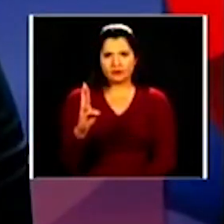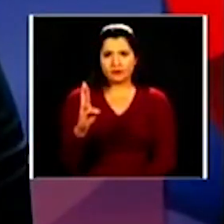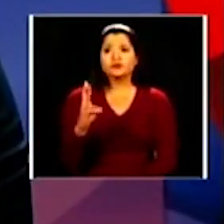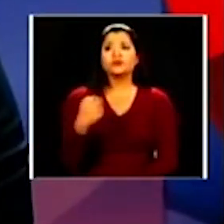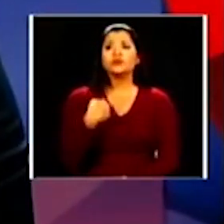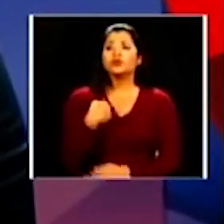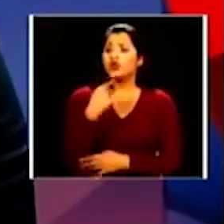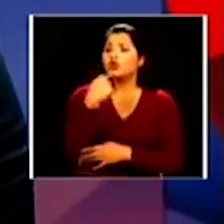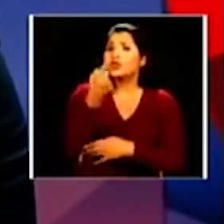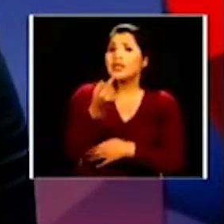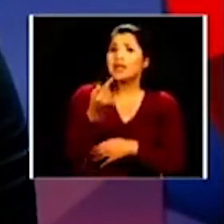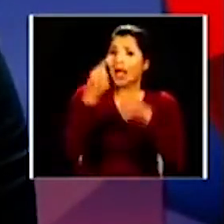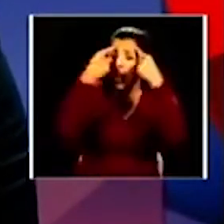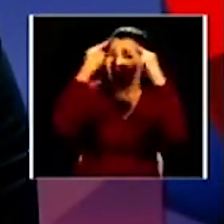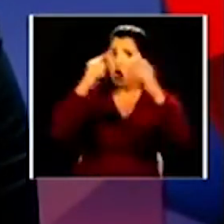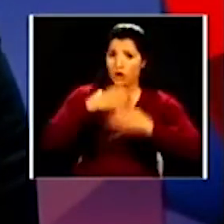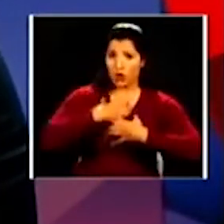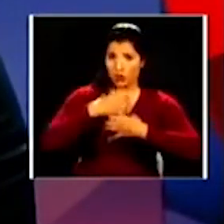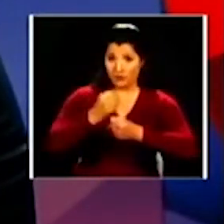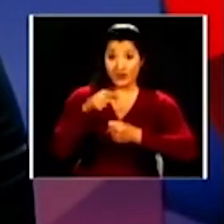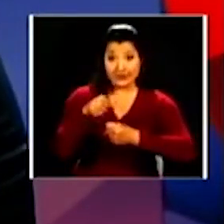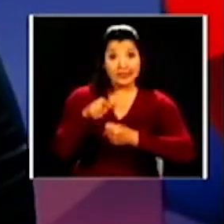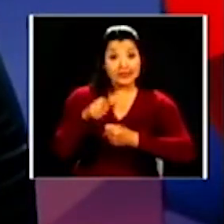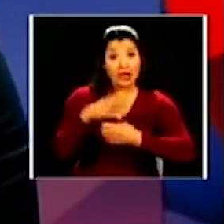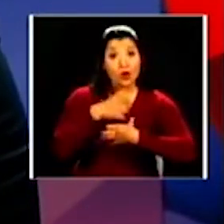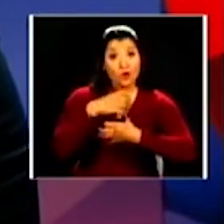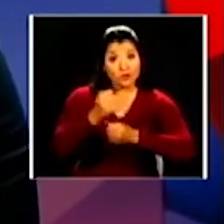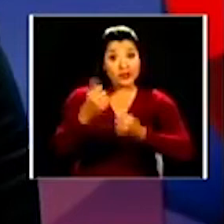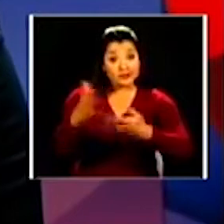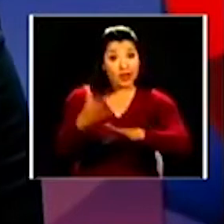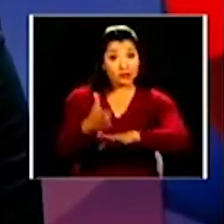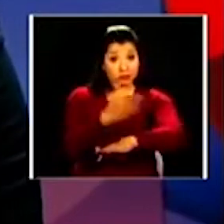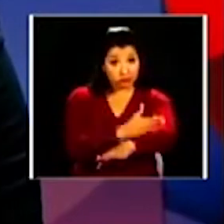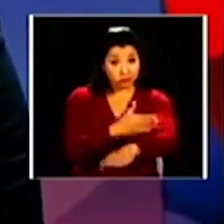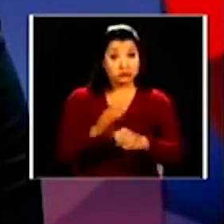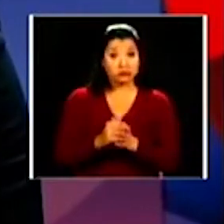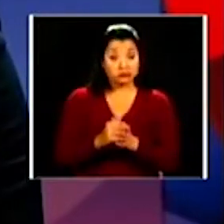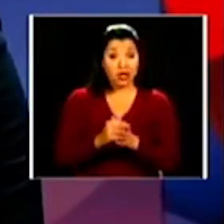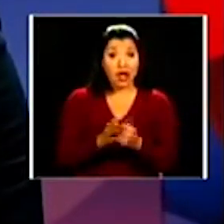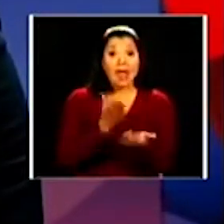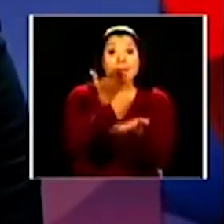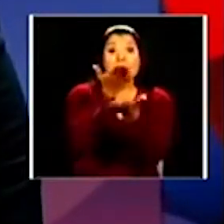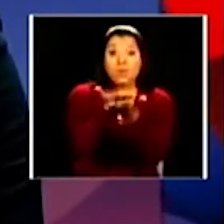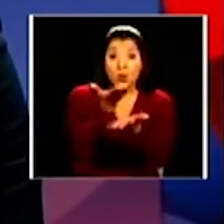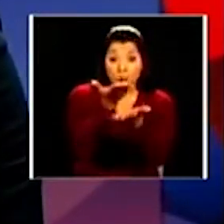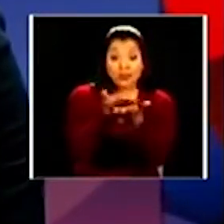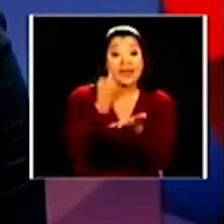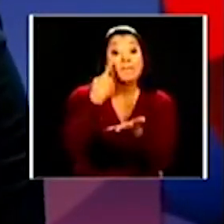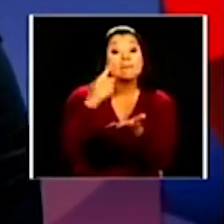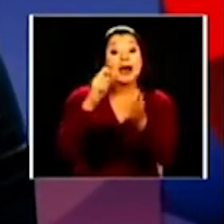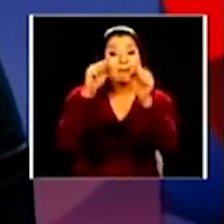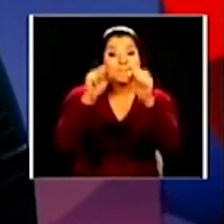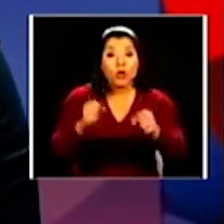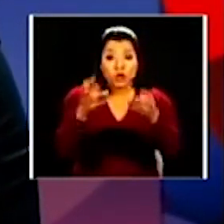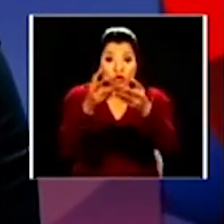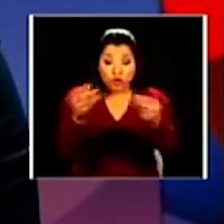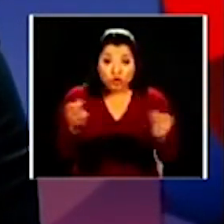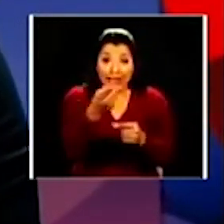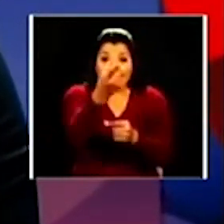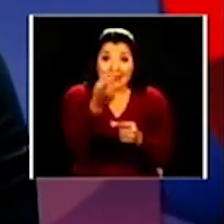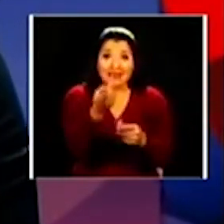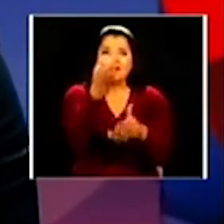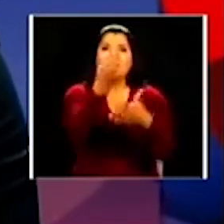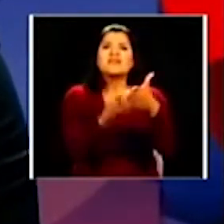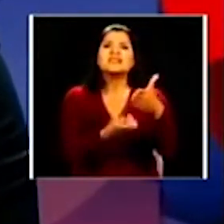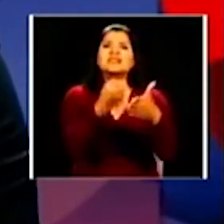confianza y esa confianza ya ha avanzado. De hecho, las propuestas concretas para solucionar el déficit fiscal